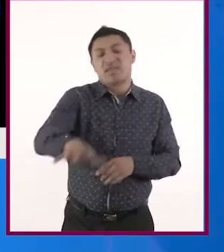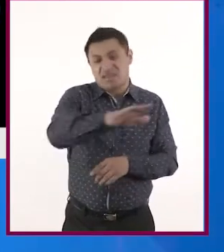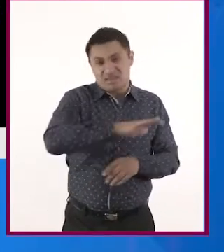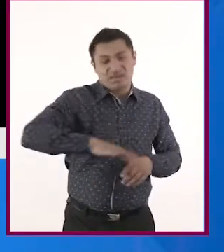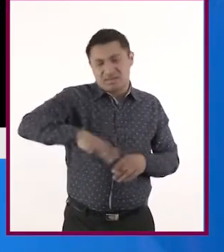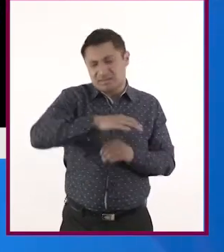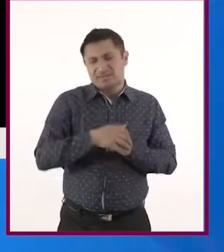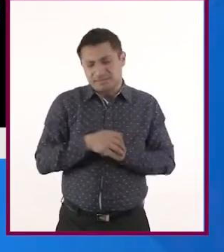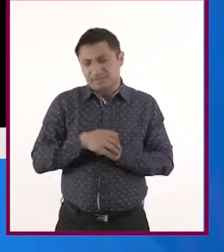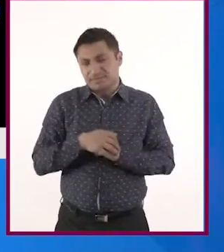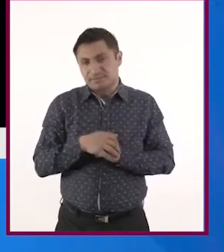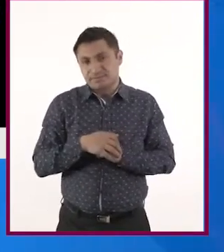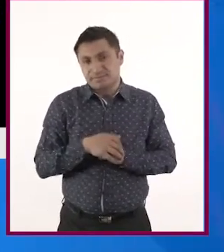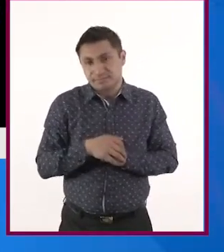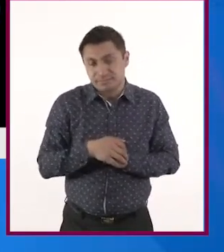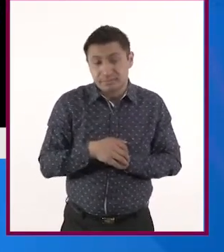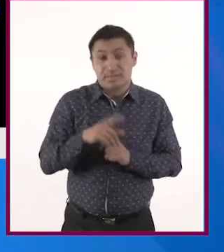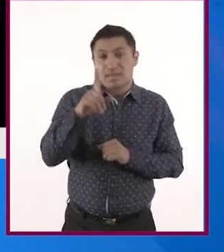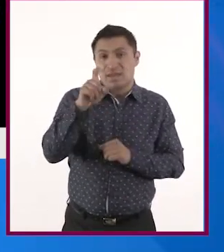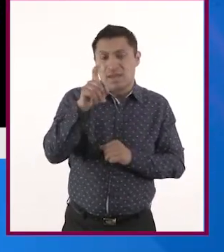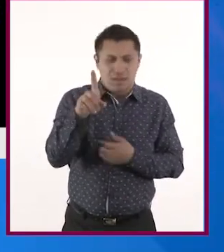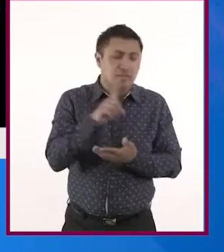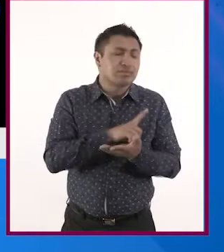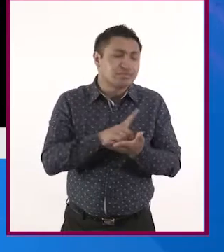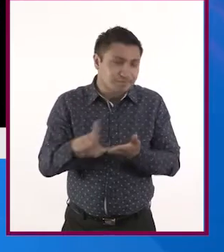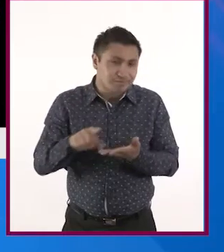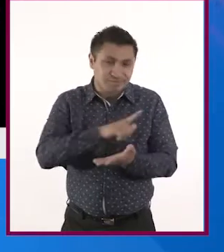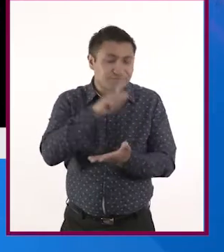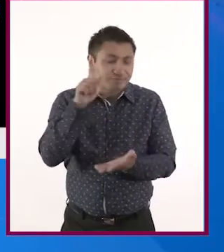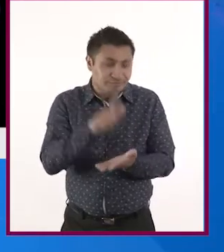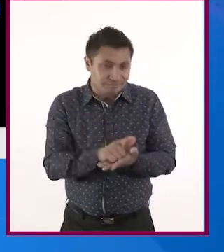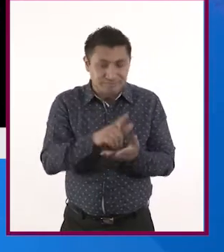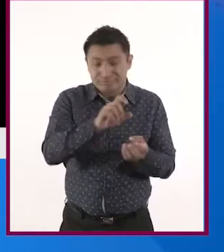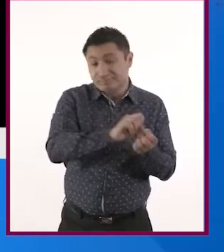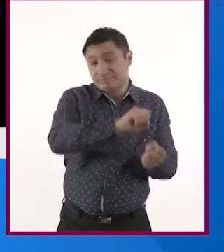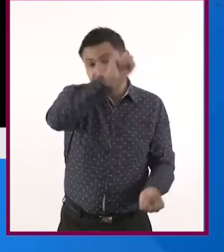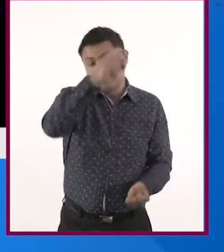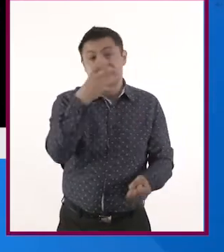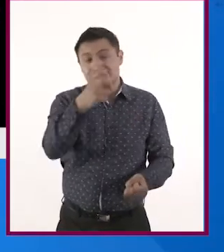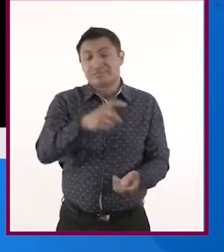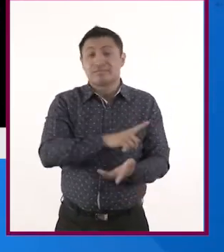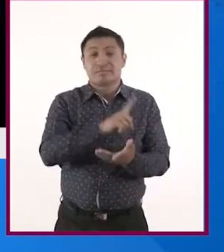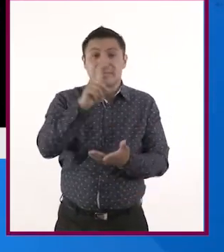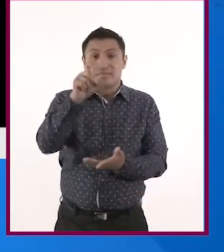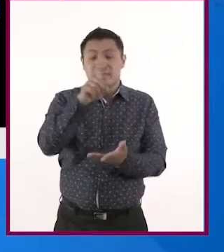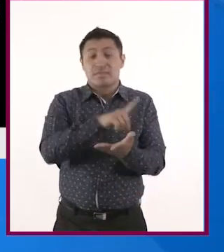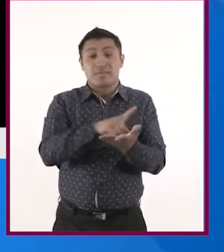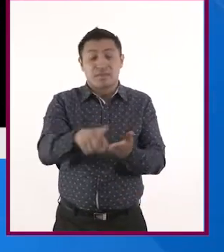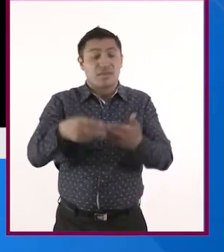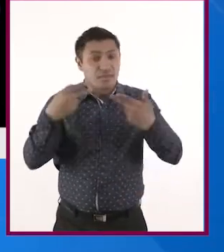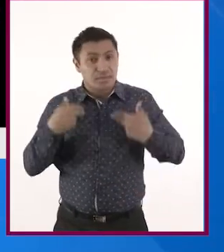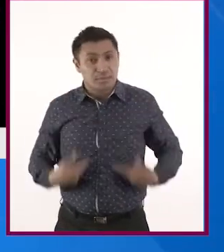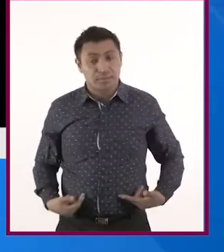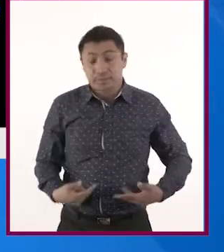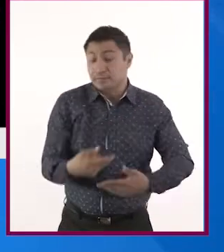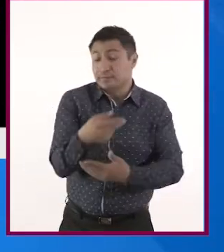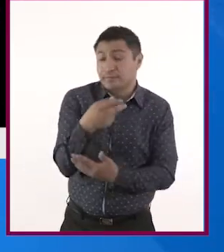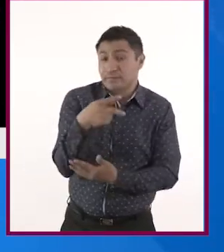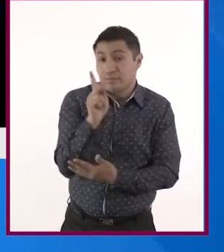está constituida como un derecho, ¿no? O sea, en la Constitución está establecida como un derecho humano,